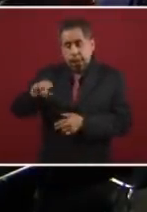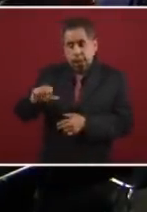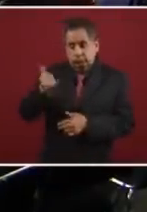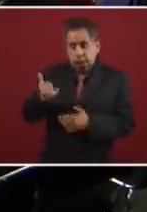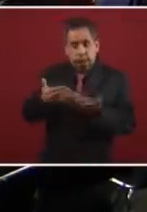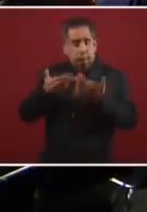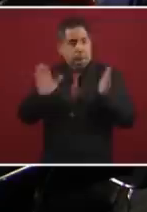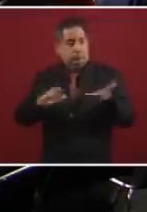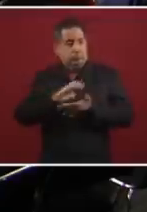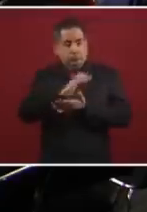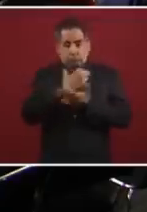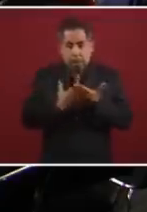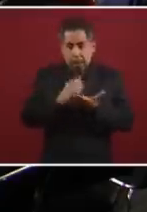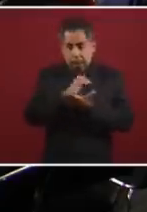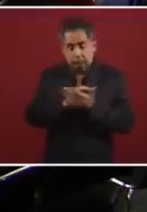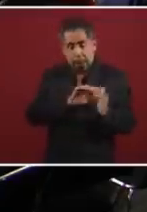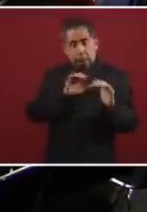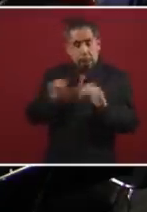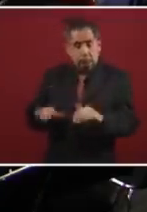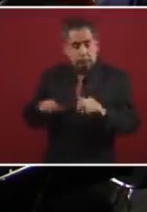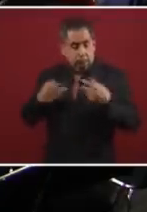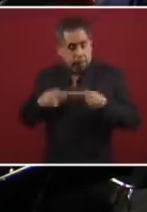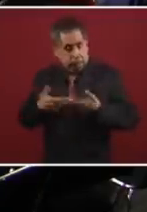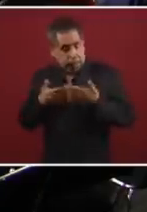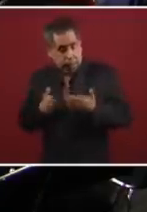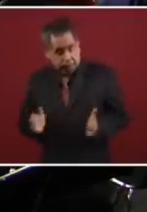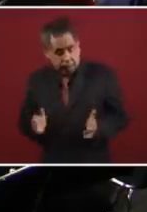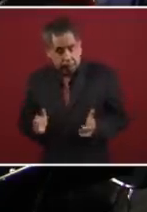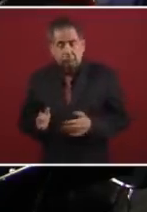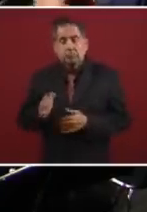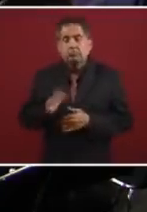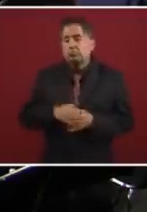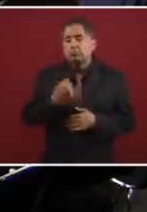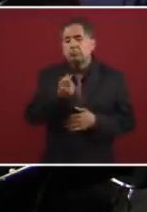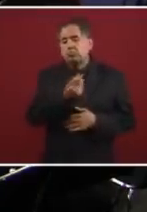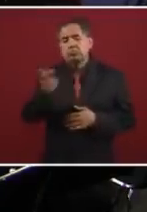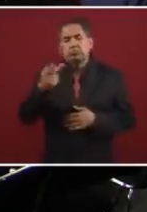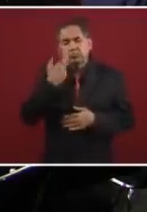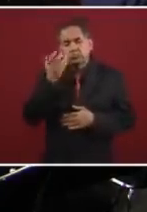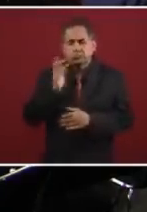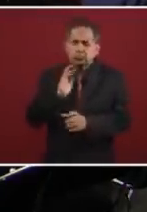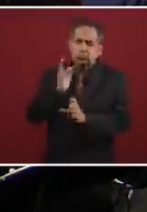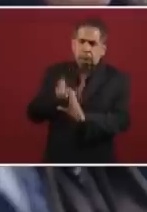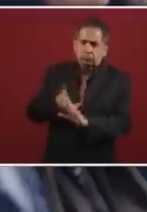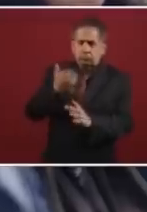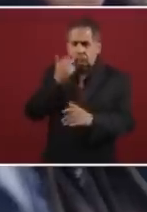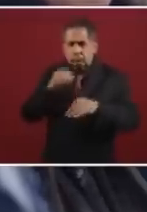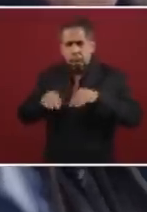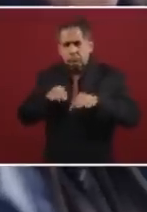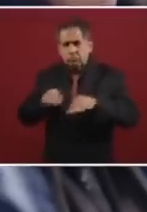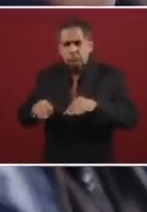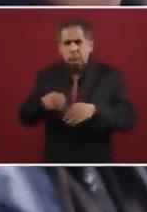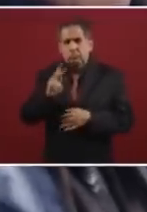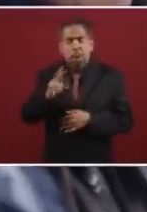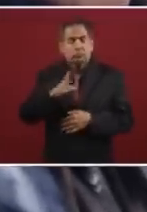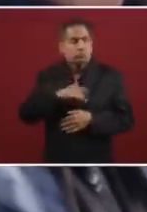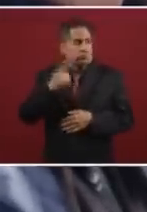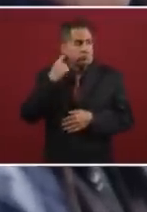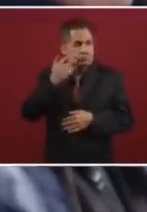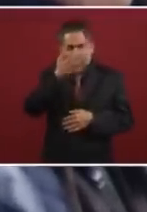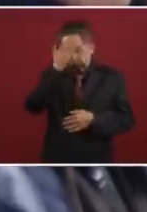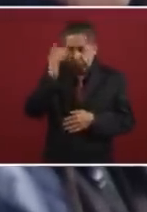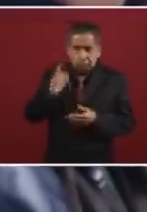abierta a la contratación de personal porque hay gente que quiere trabajar en la zona pero no están enterados